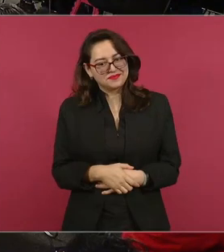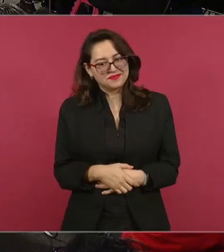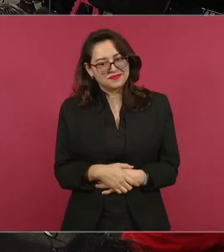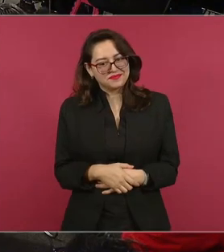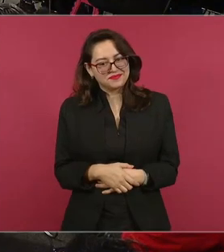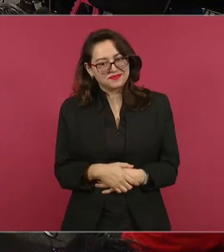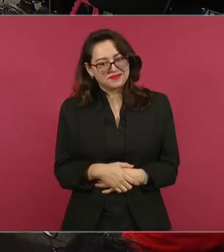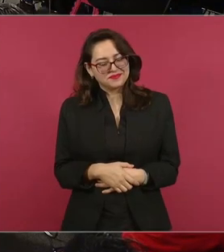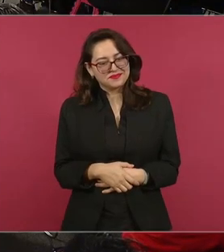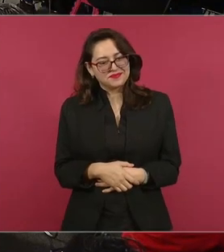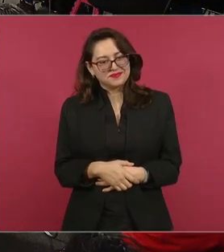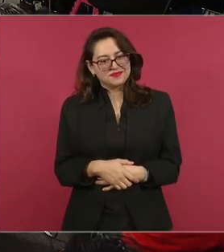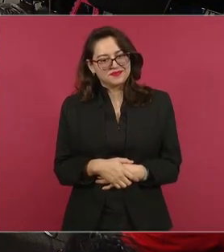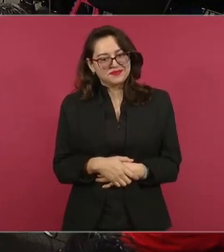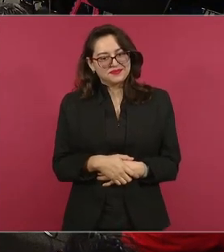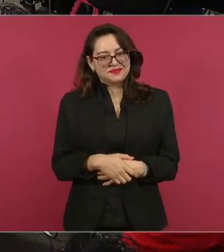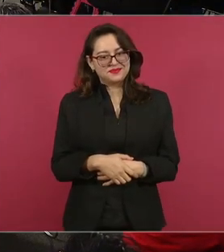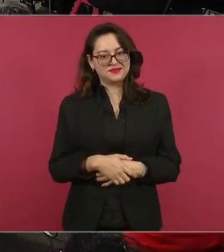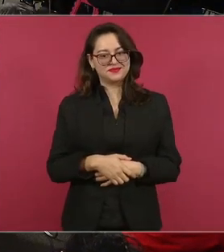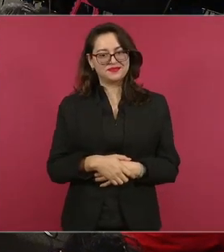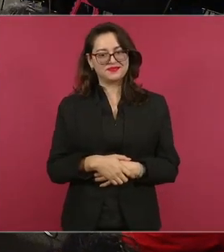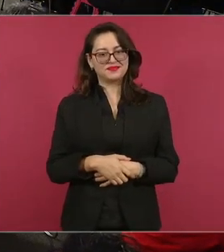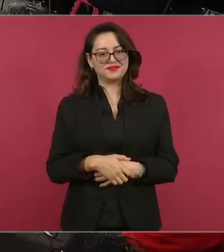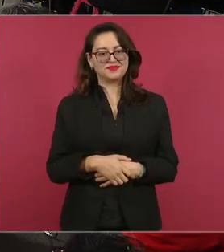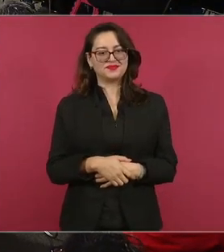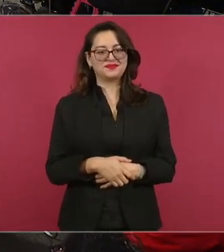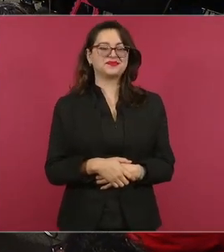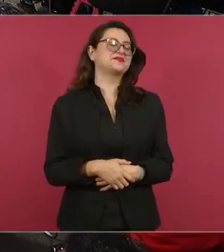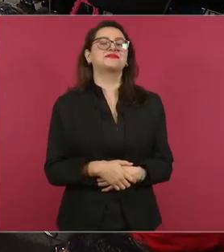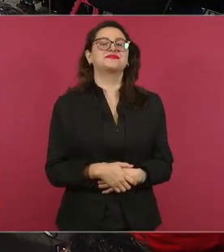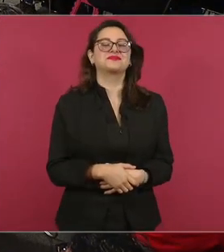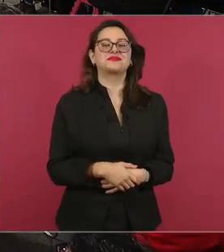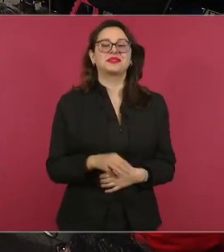regrésame al Milenio, ¿sí?